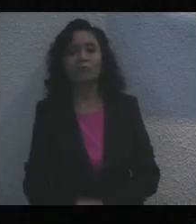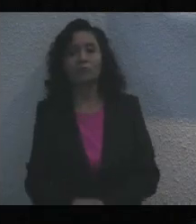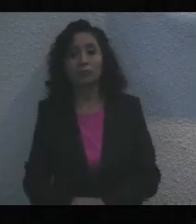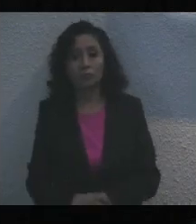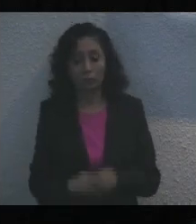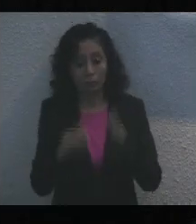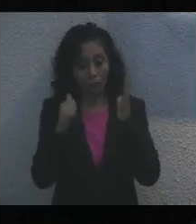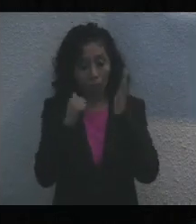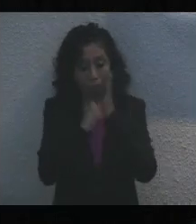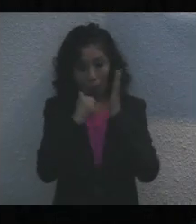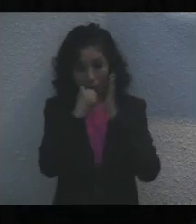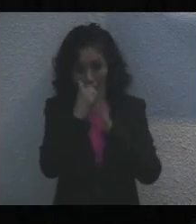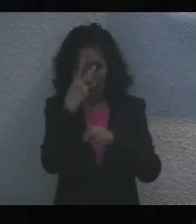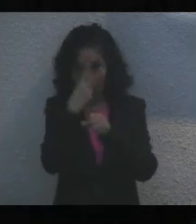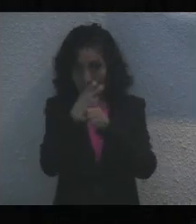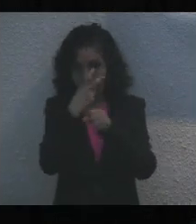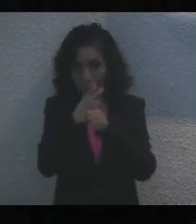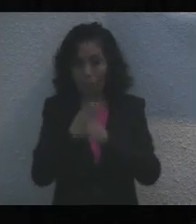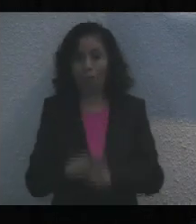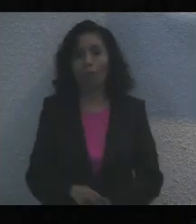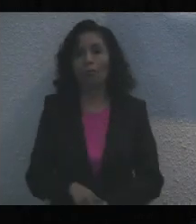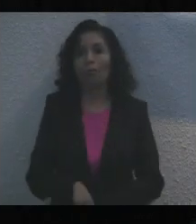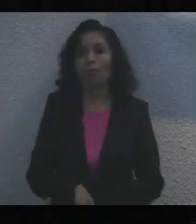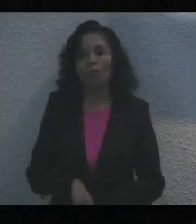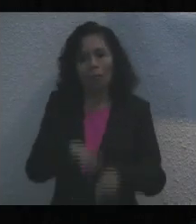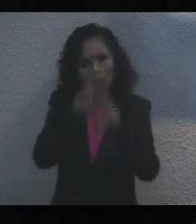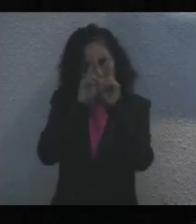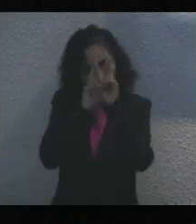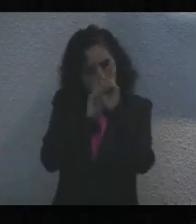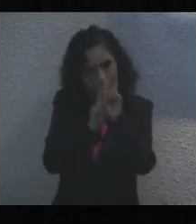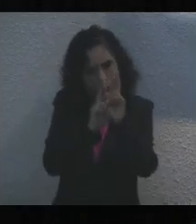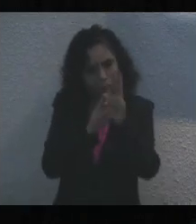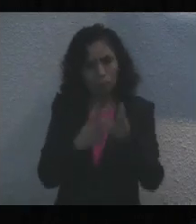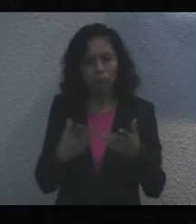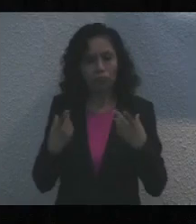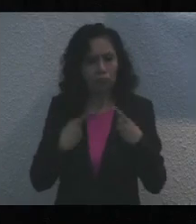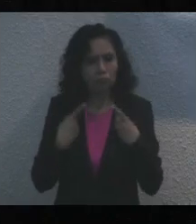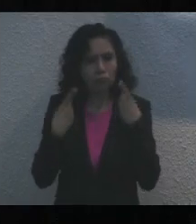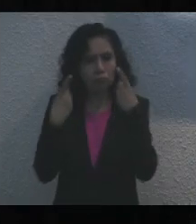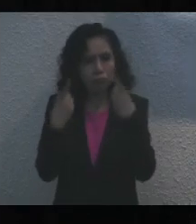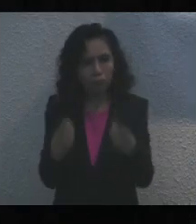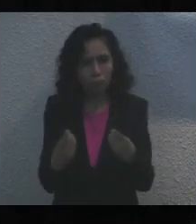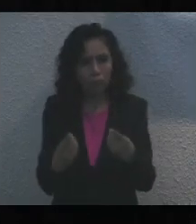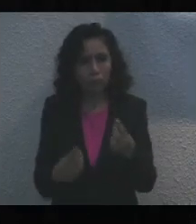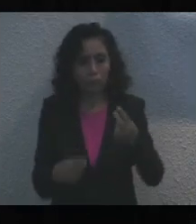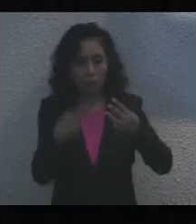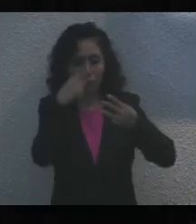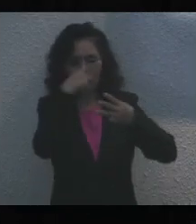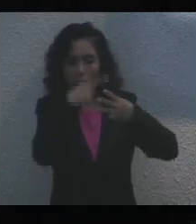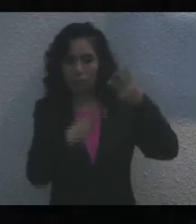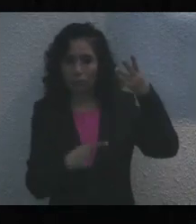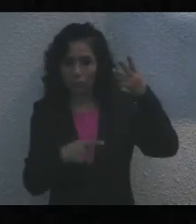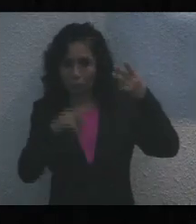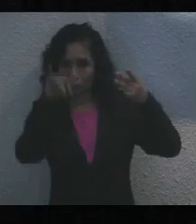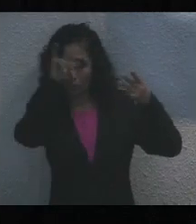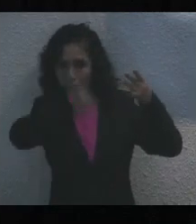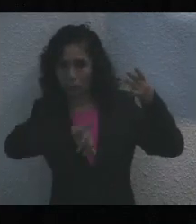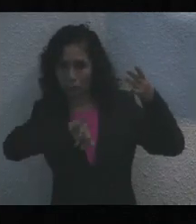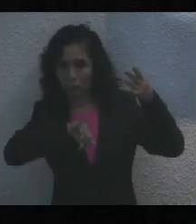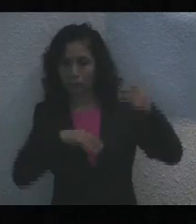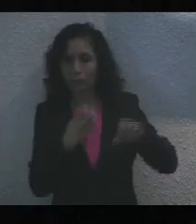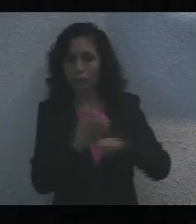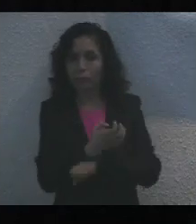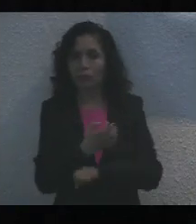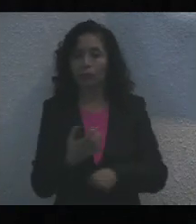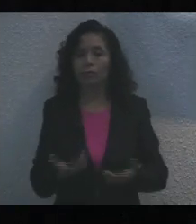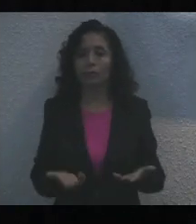Artículo segundo. El reconocimiento será otorgado por los tres poderes del Estado, por